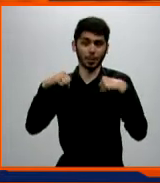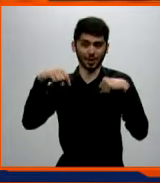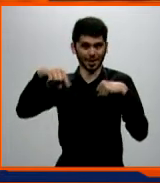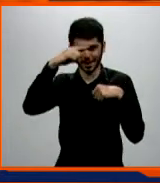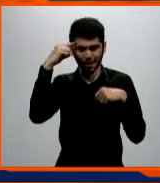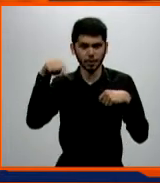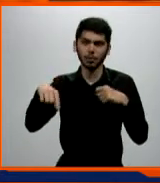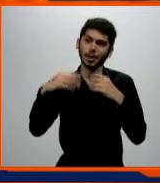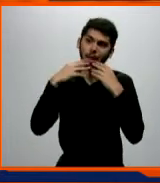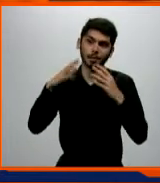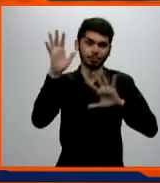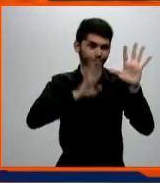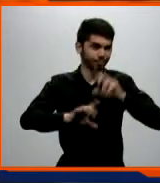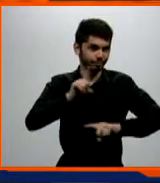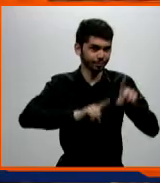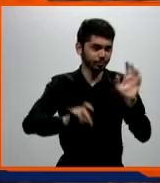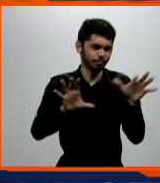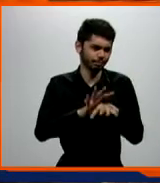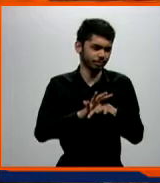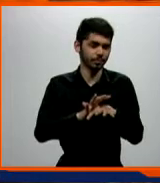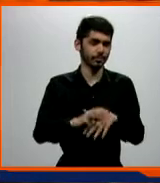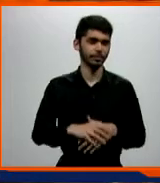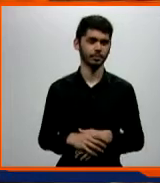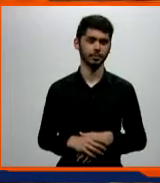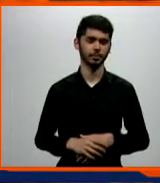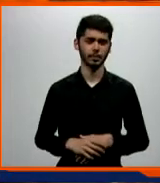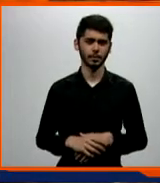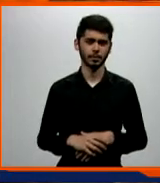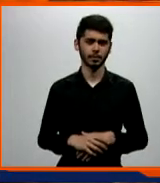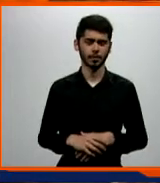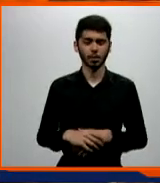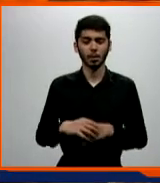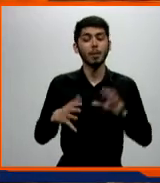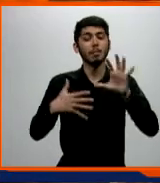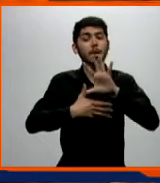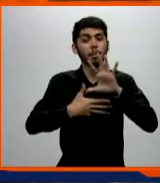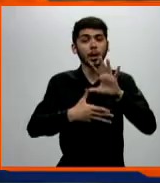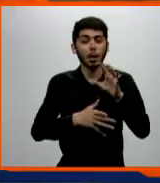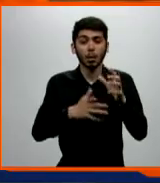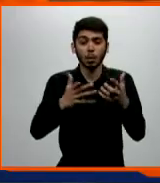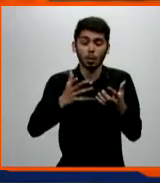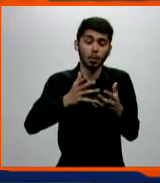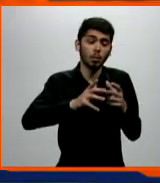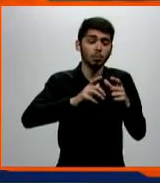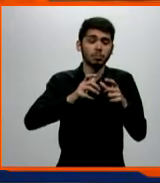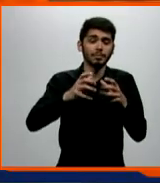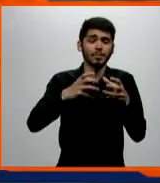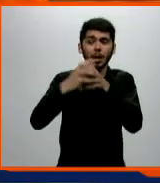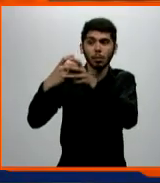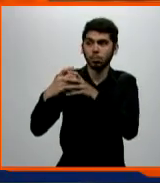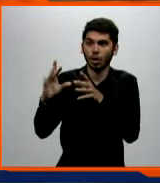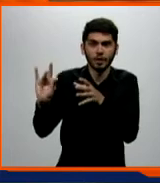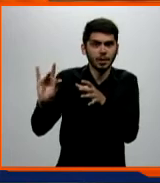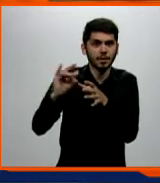resultados, lo que nos deja muy bien parados para la competencia. En un Panamericano todos los rivales son difíciles, o sea, como dicen todos, no tenés descanso.